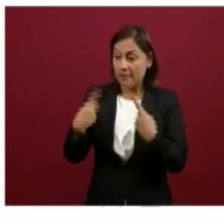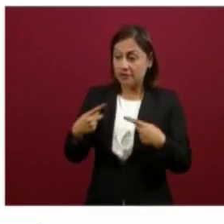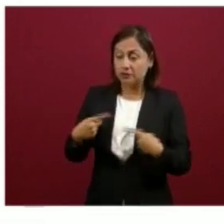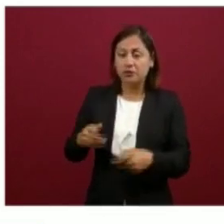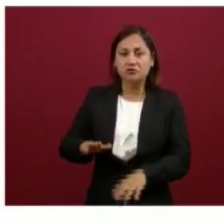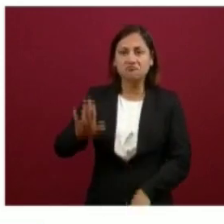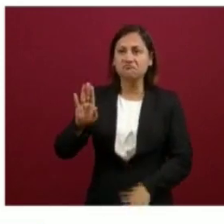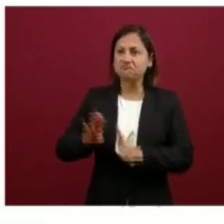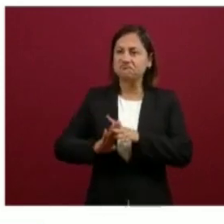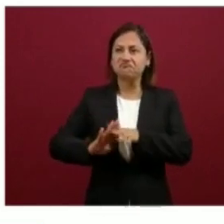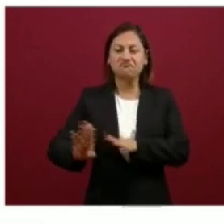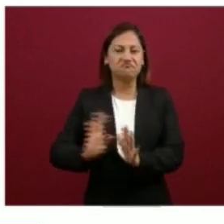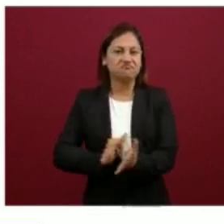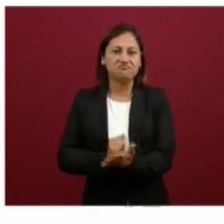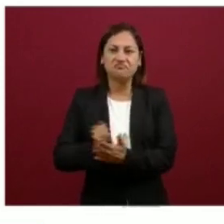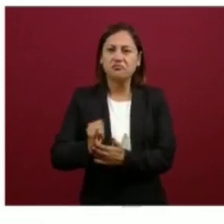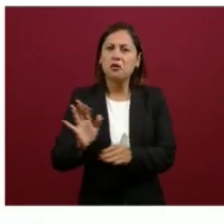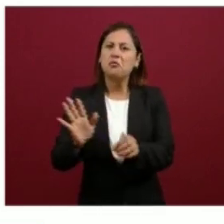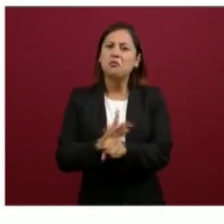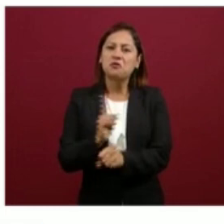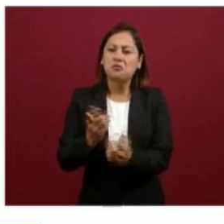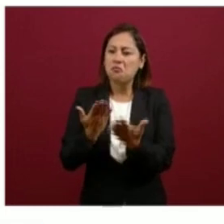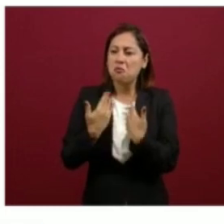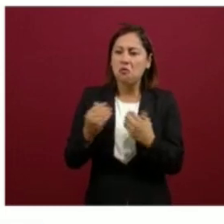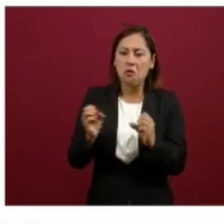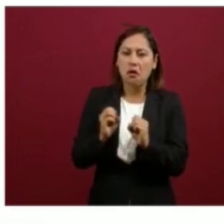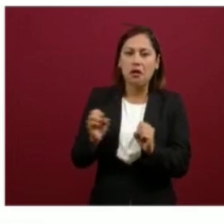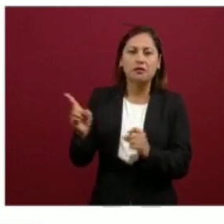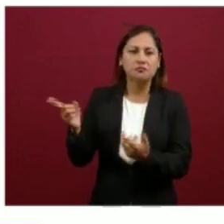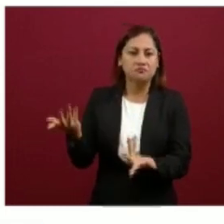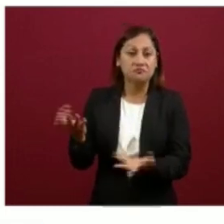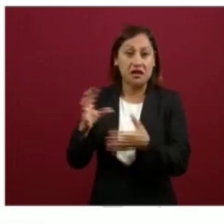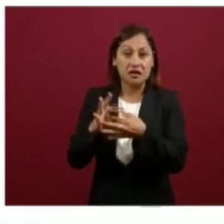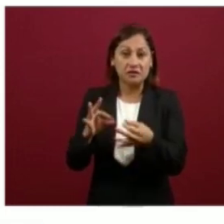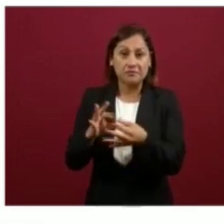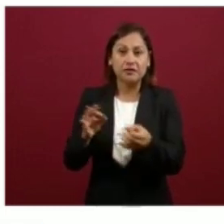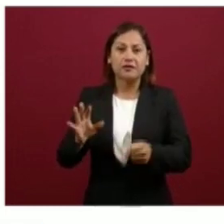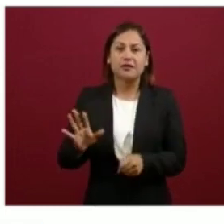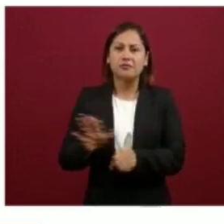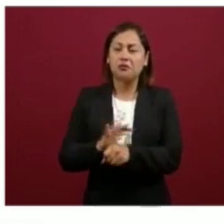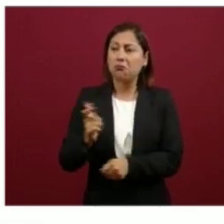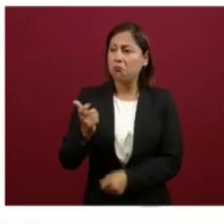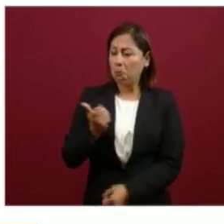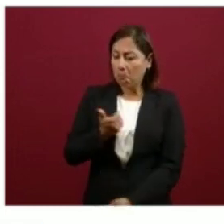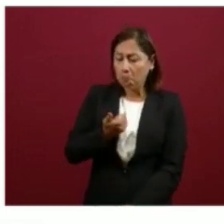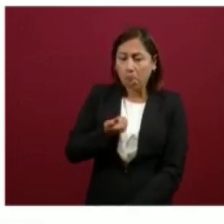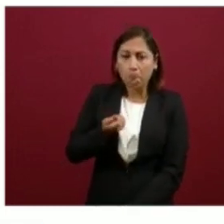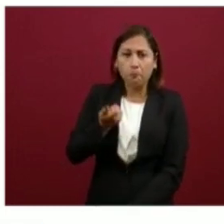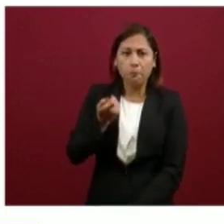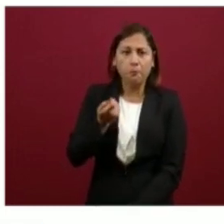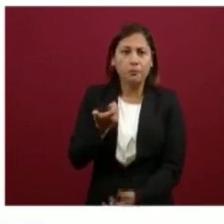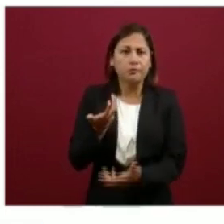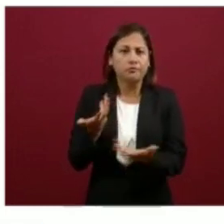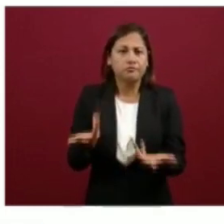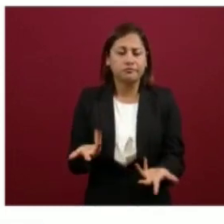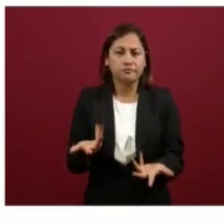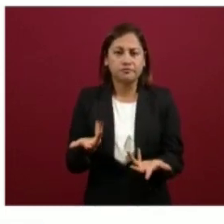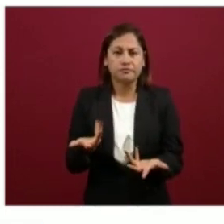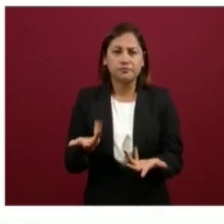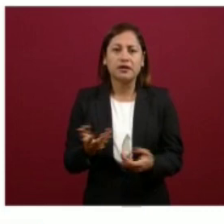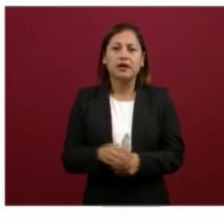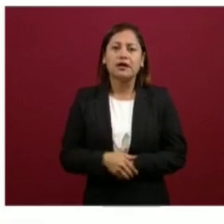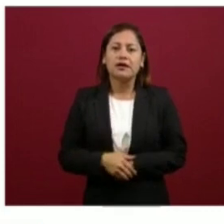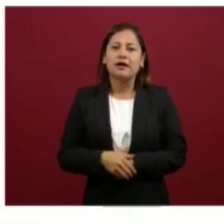que ellos declaran, que es lo que dice el gráfico de la izquierda. Y además porque tienen ingresos muy bajos, vamos a ver un poco eso, y sobre todo